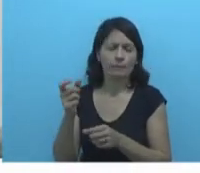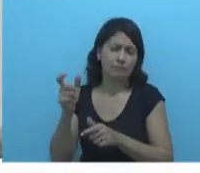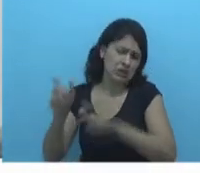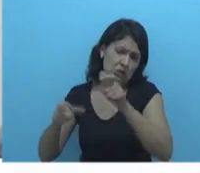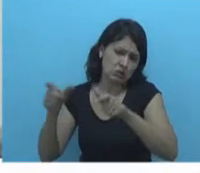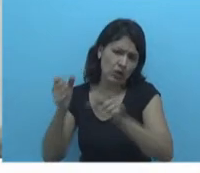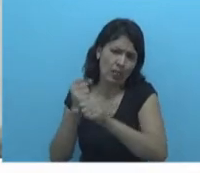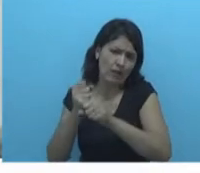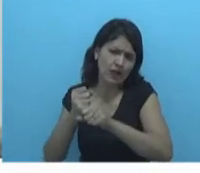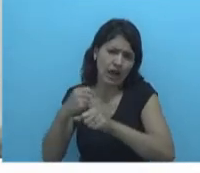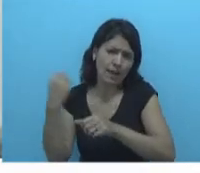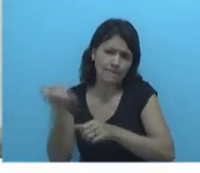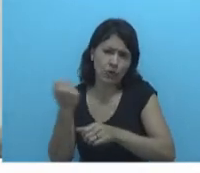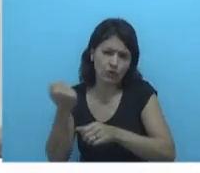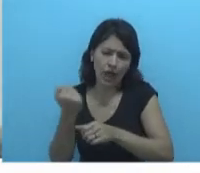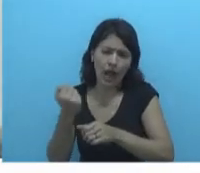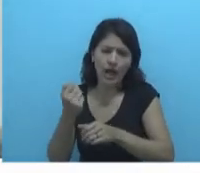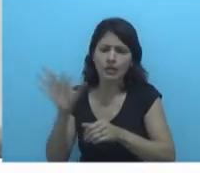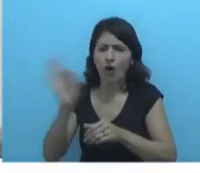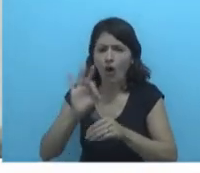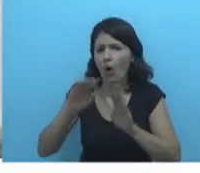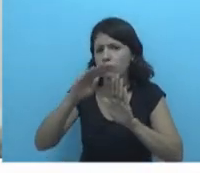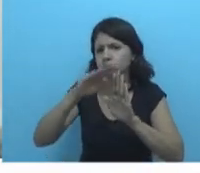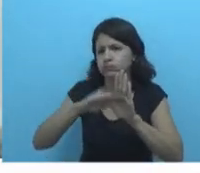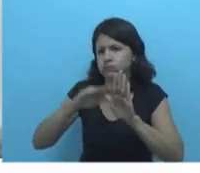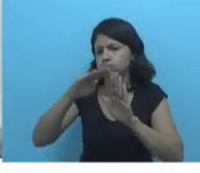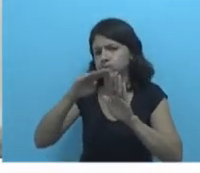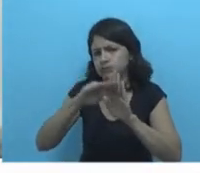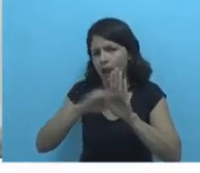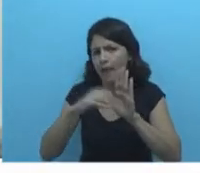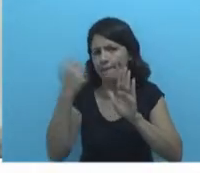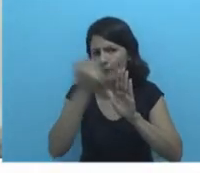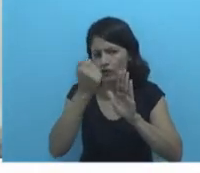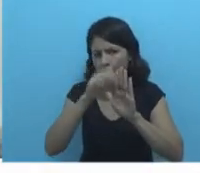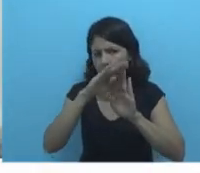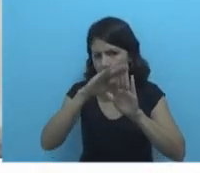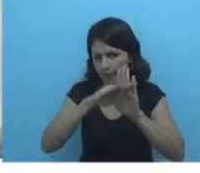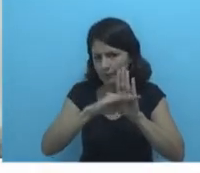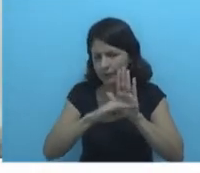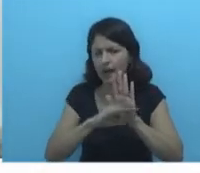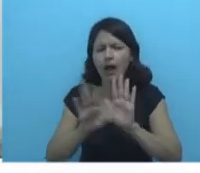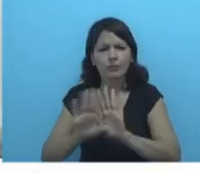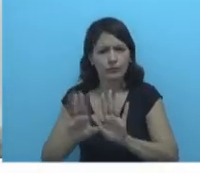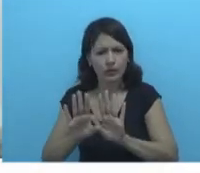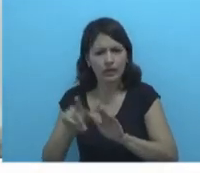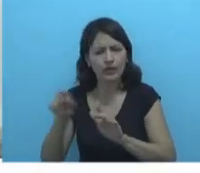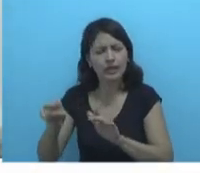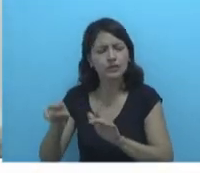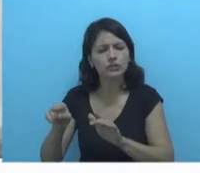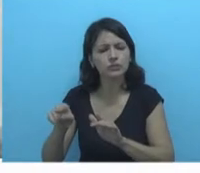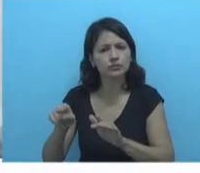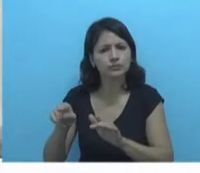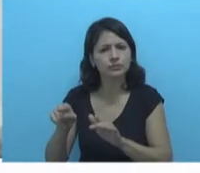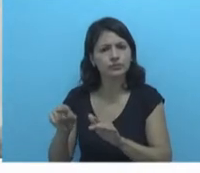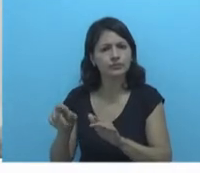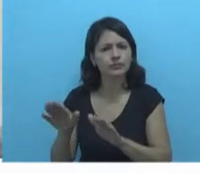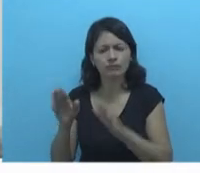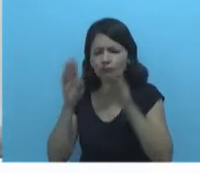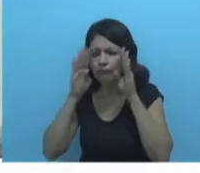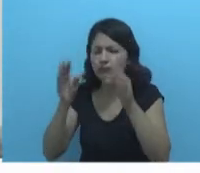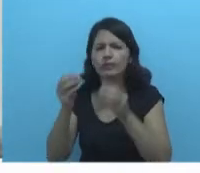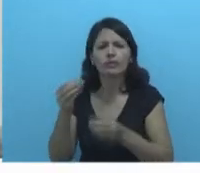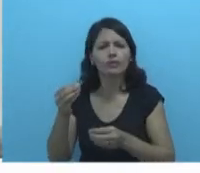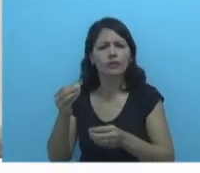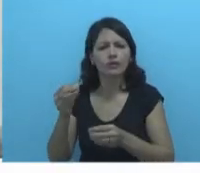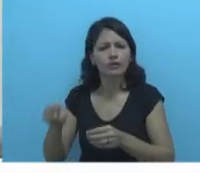ni en la, digamos, el orden prioritario que establece la vacunación, sino que vamos a hacer